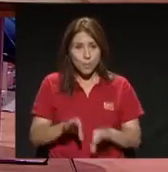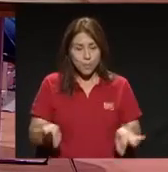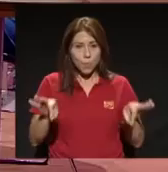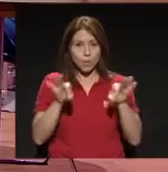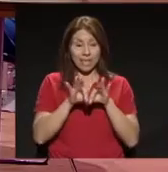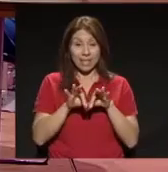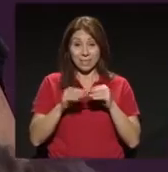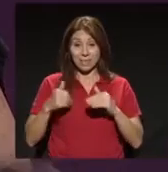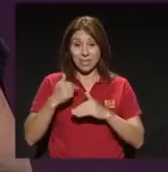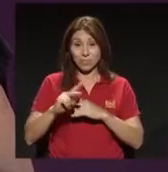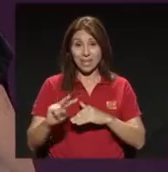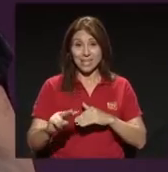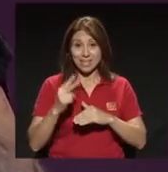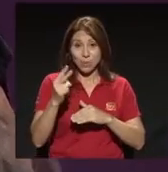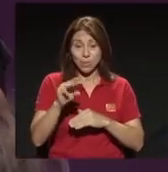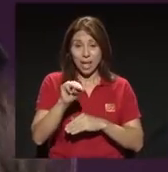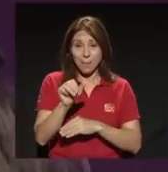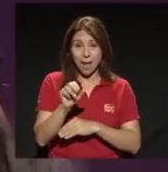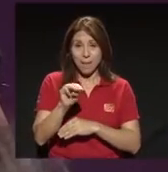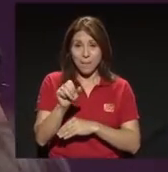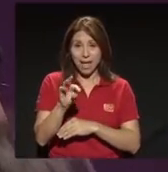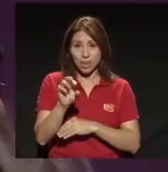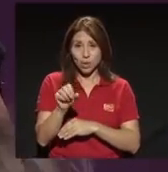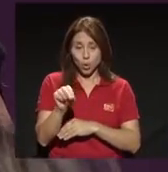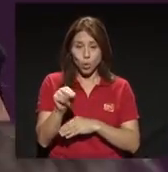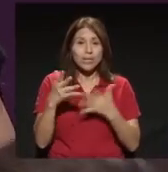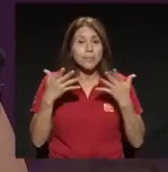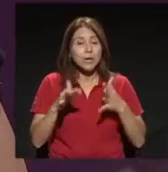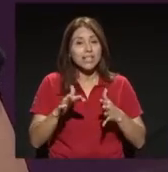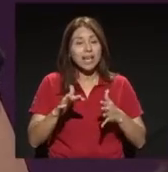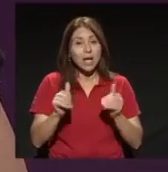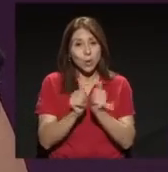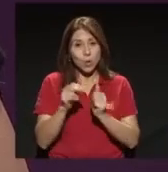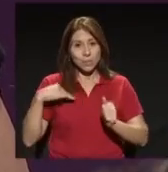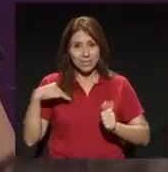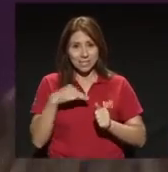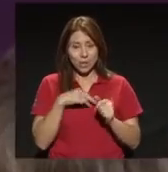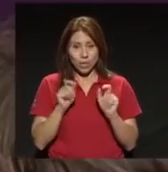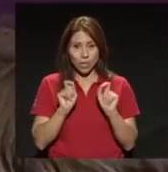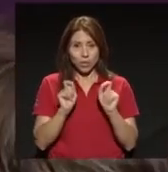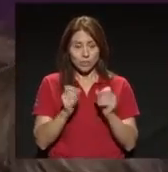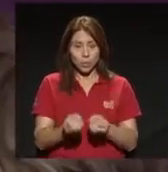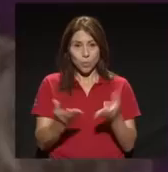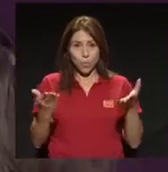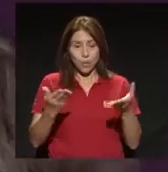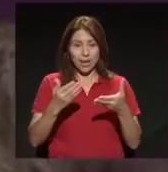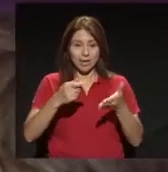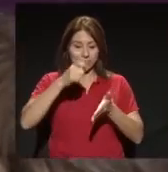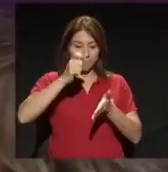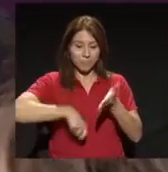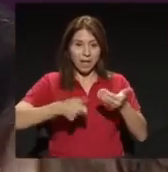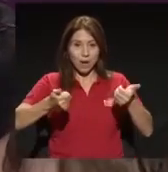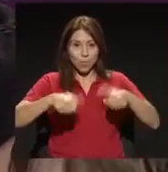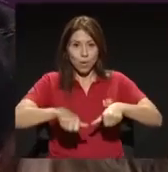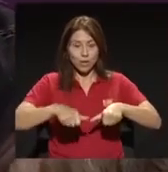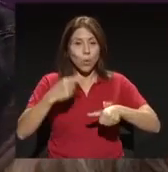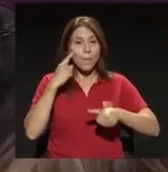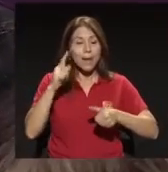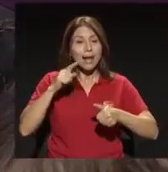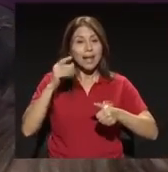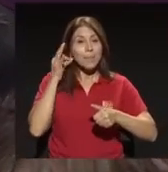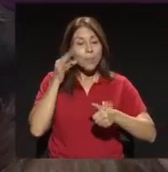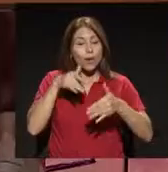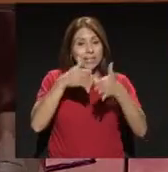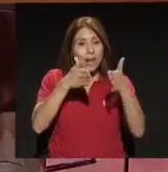maratón porque se firmó un acuerdo con el ministerio de educación pública para que tanto alumnos como maestros